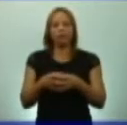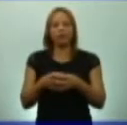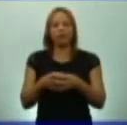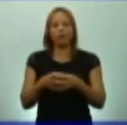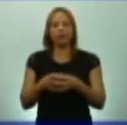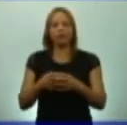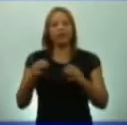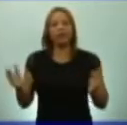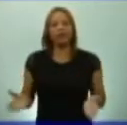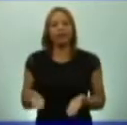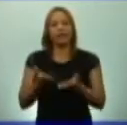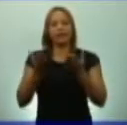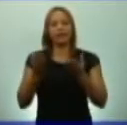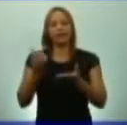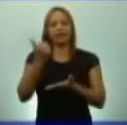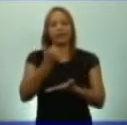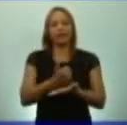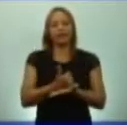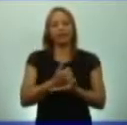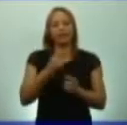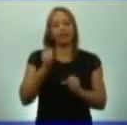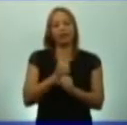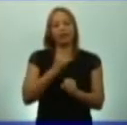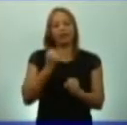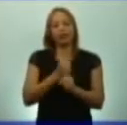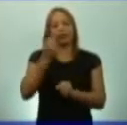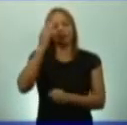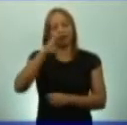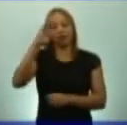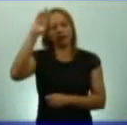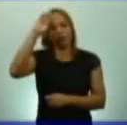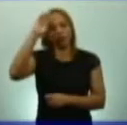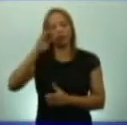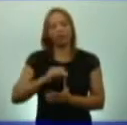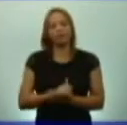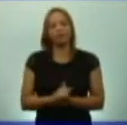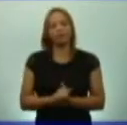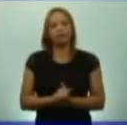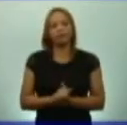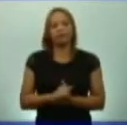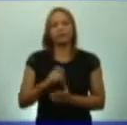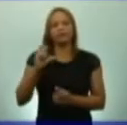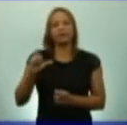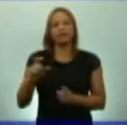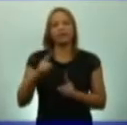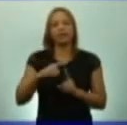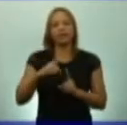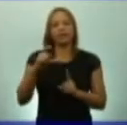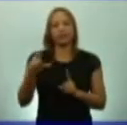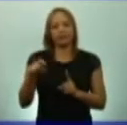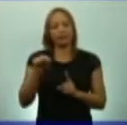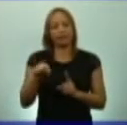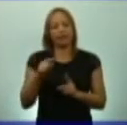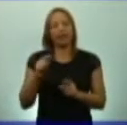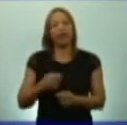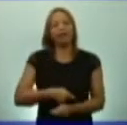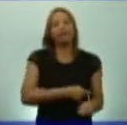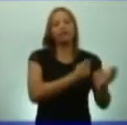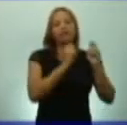revitalizó la Central de Trabajadores de Cuba. Al triunfo revolucionario era